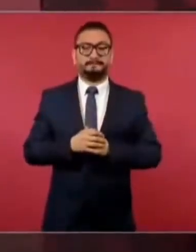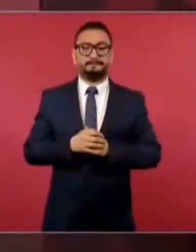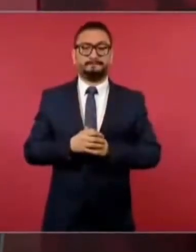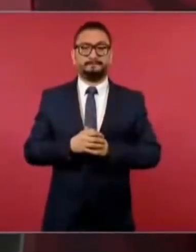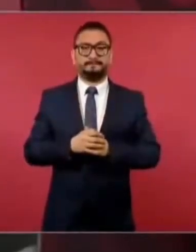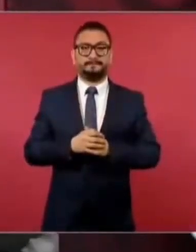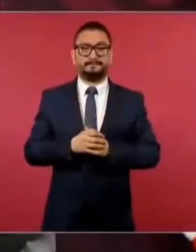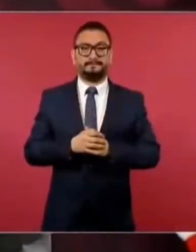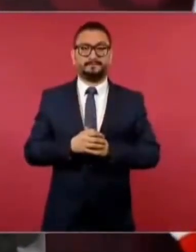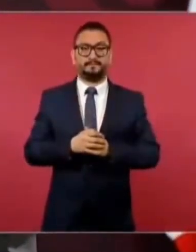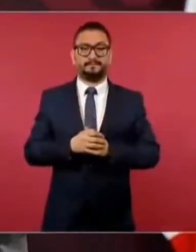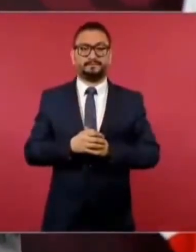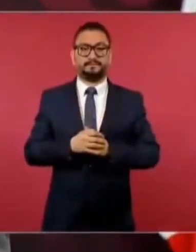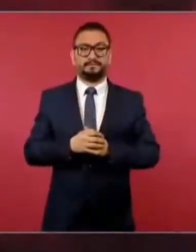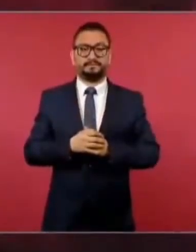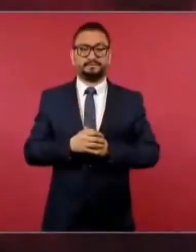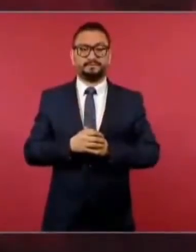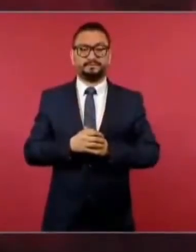auspicie